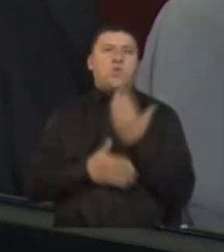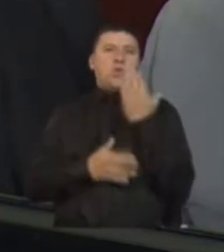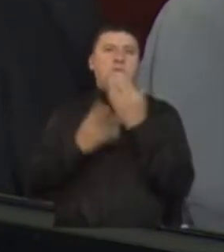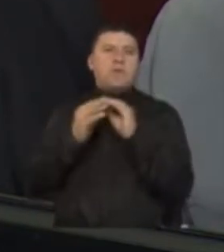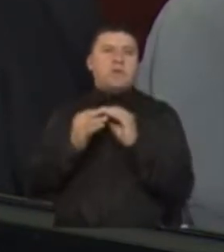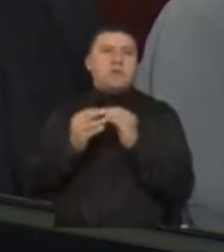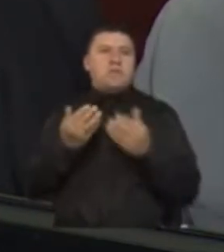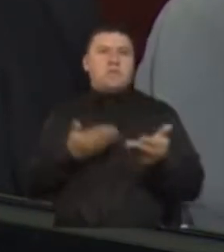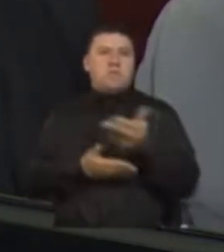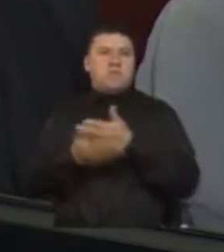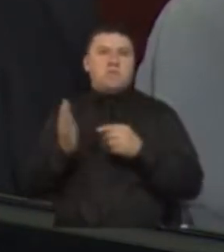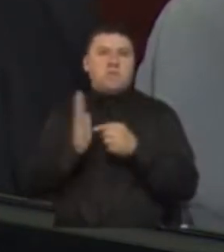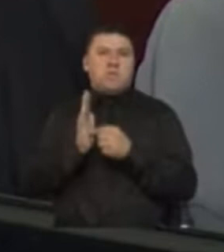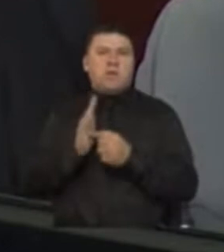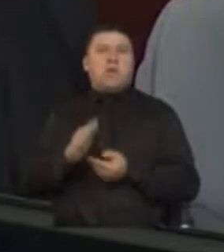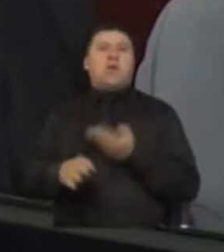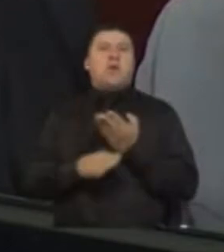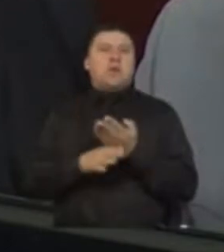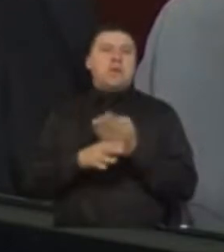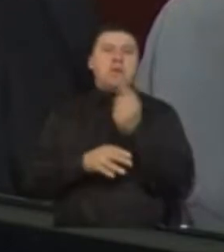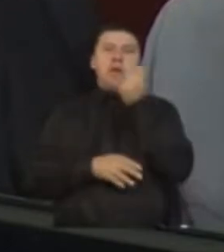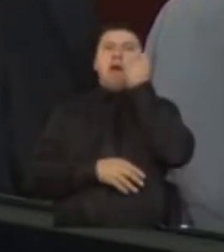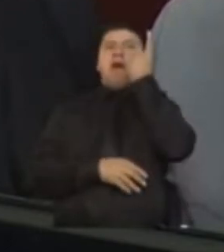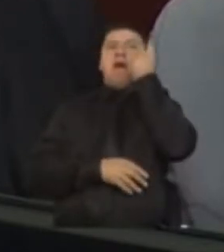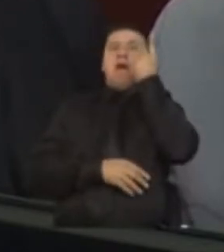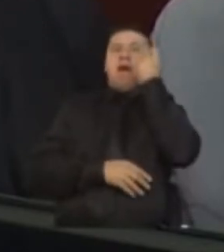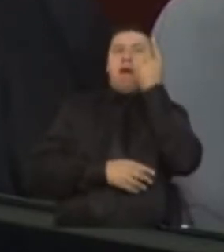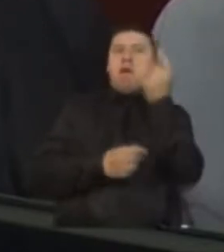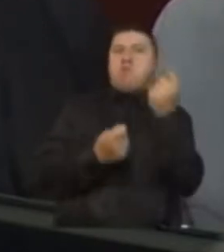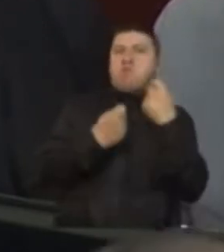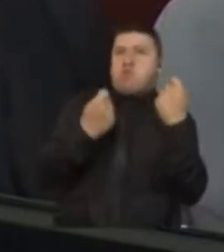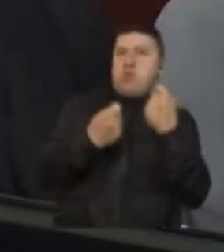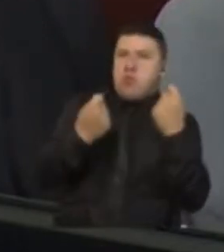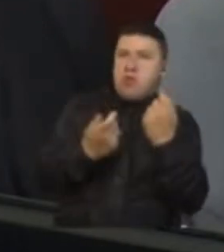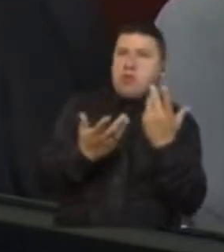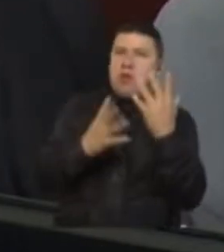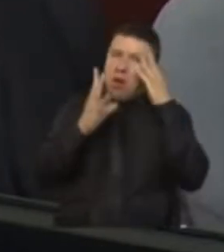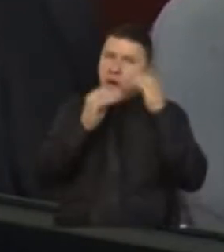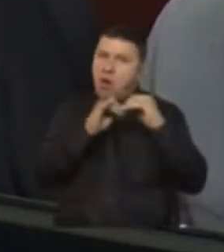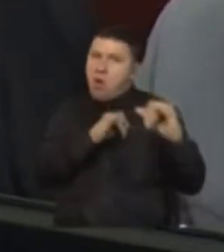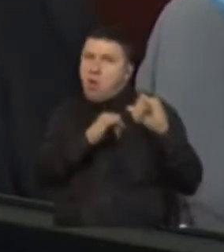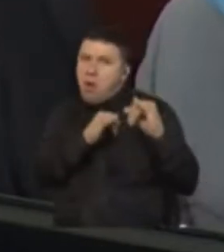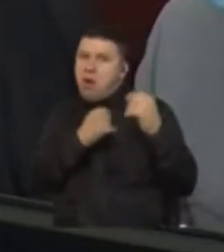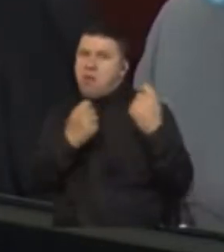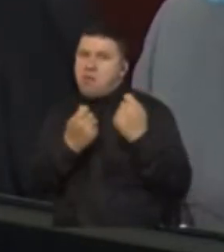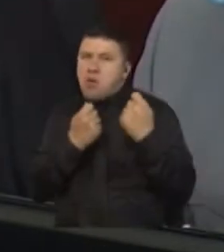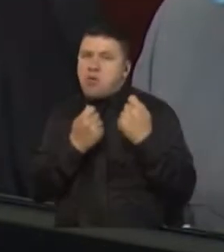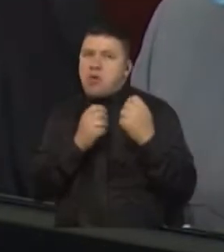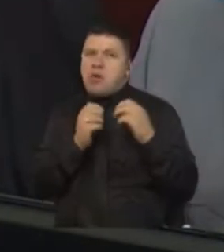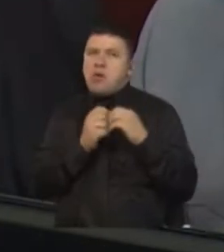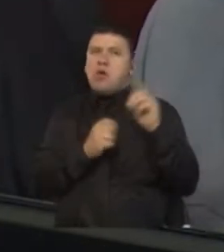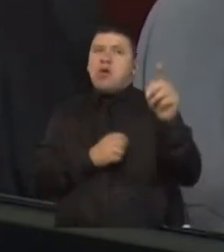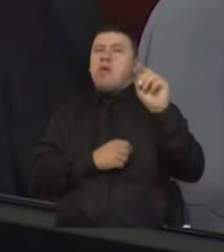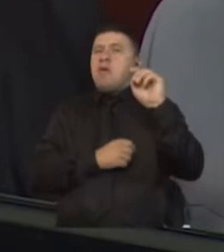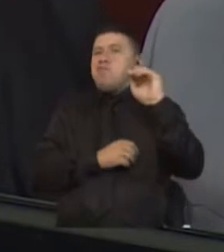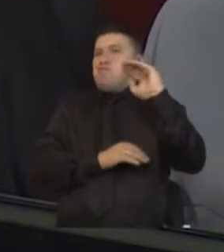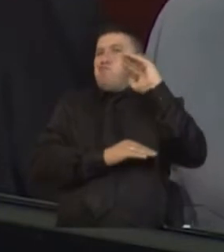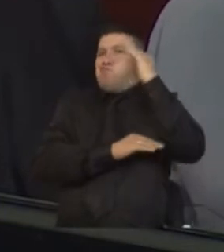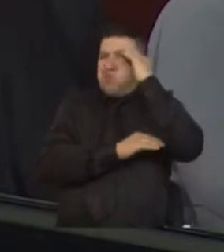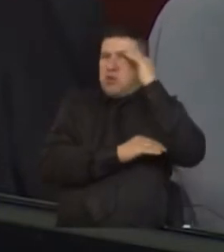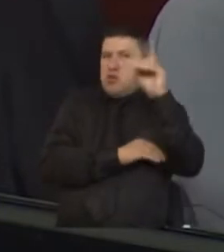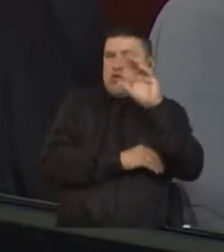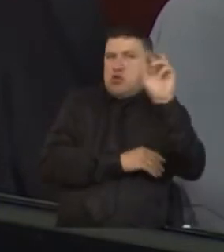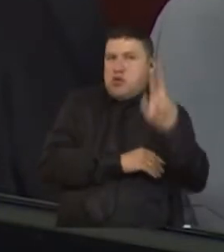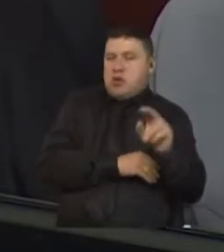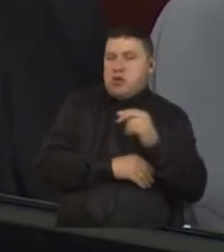de cooperación que propicia el entendimiento, que propicia la coordinación entre las autoridades de los diferentes